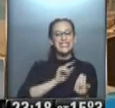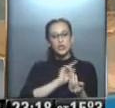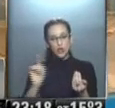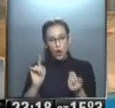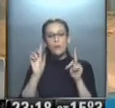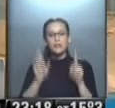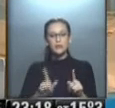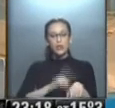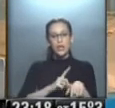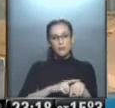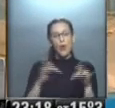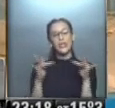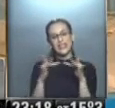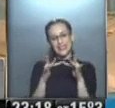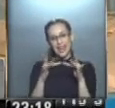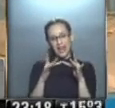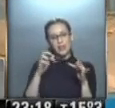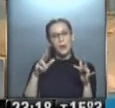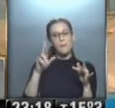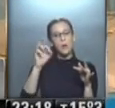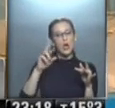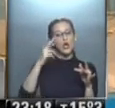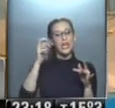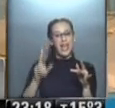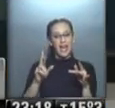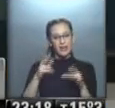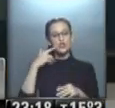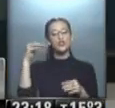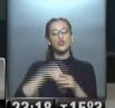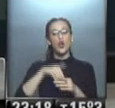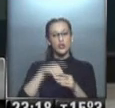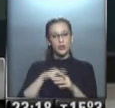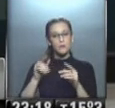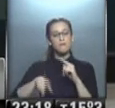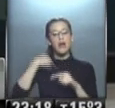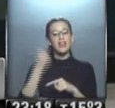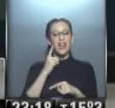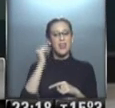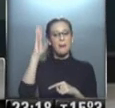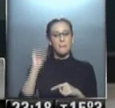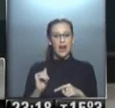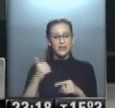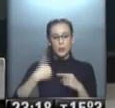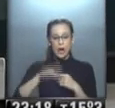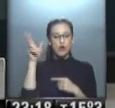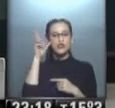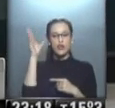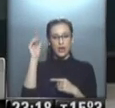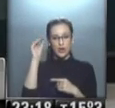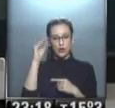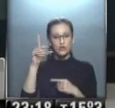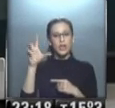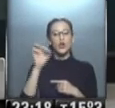el mismo plazo en la página web de Procrear. El sorteo se hará mañana martes a partir de las 8 en la Lotería Nacional y